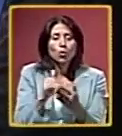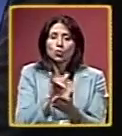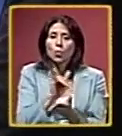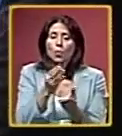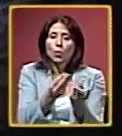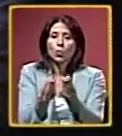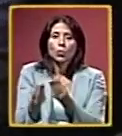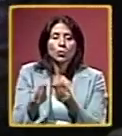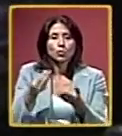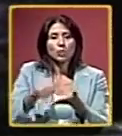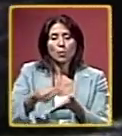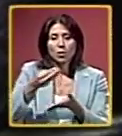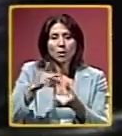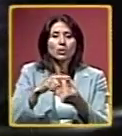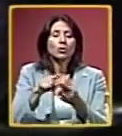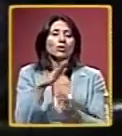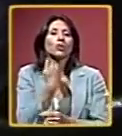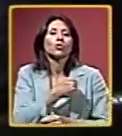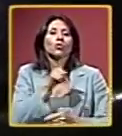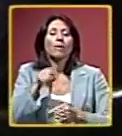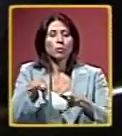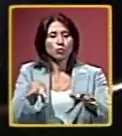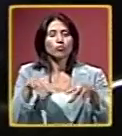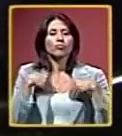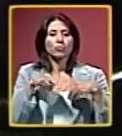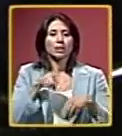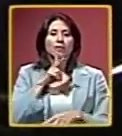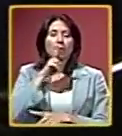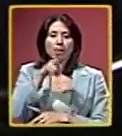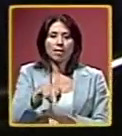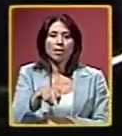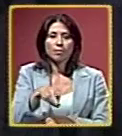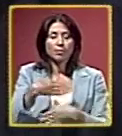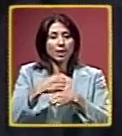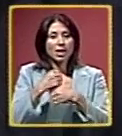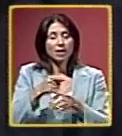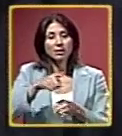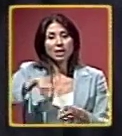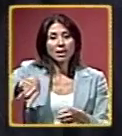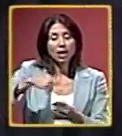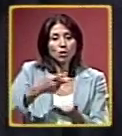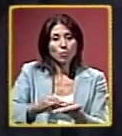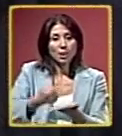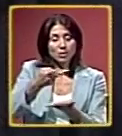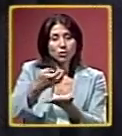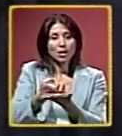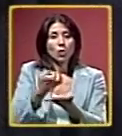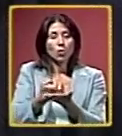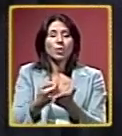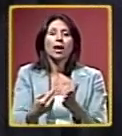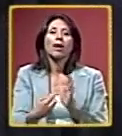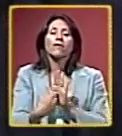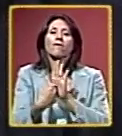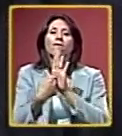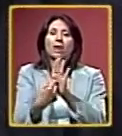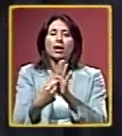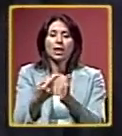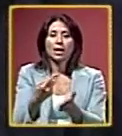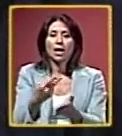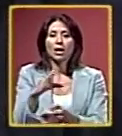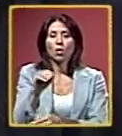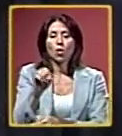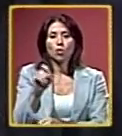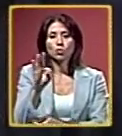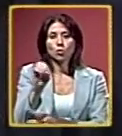Entonces nosotros tenemos que reconocer esa realidad y hacer que los precios en la economía reflejen el costo, ¿no? Entonces